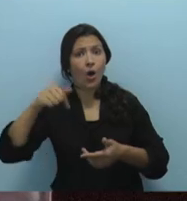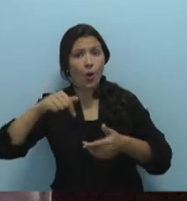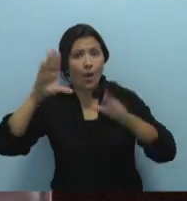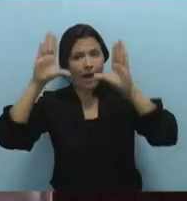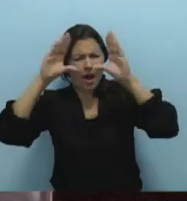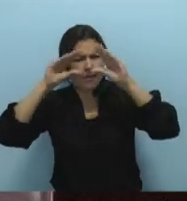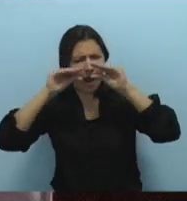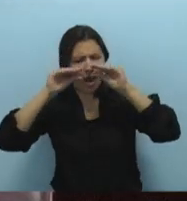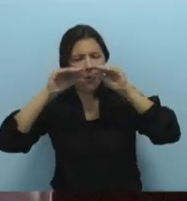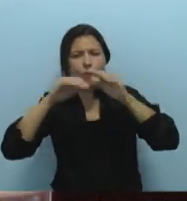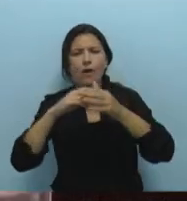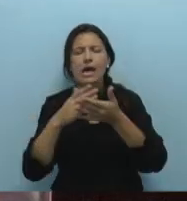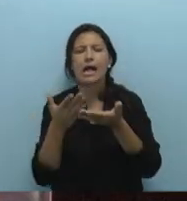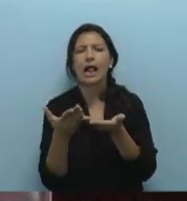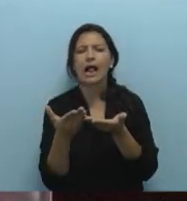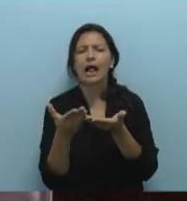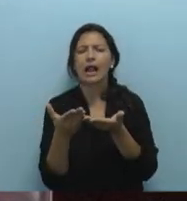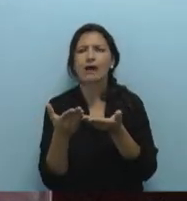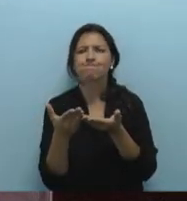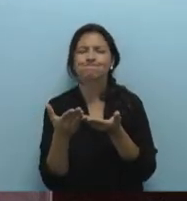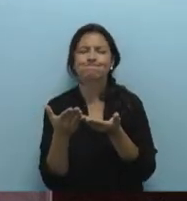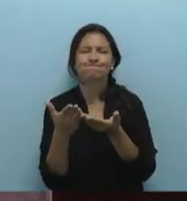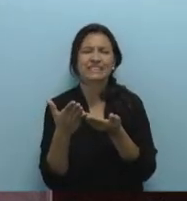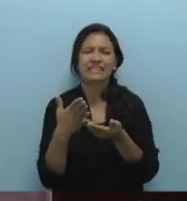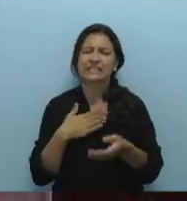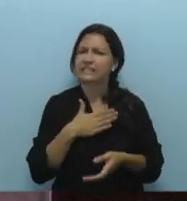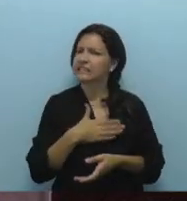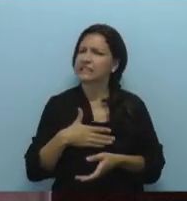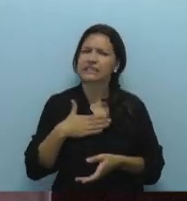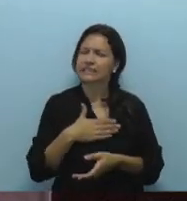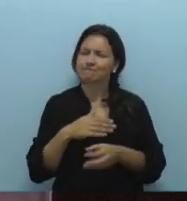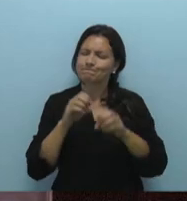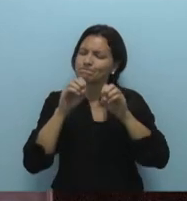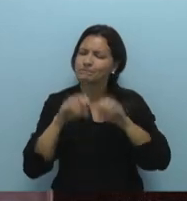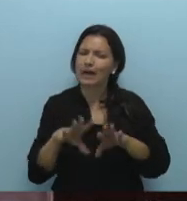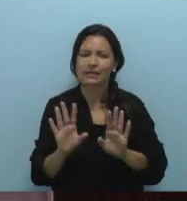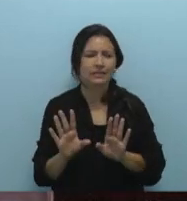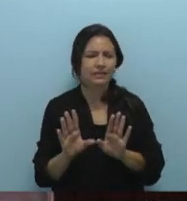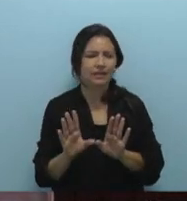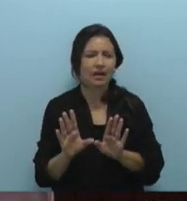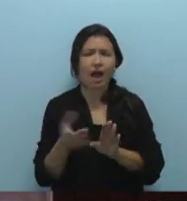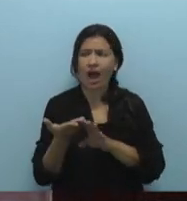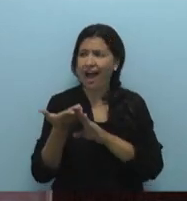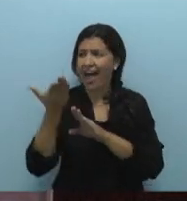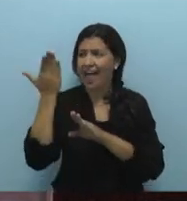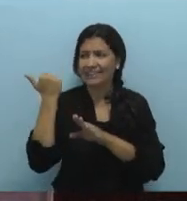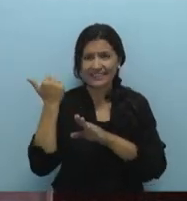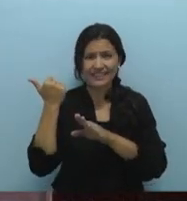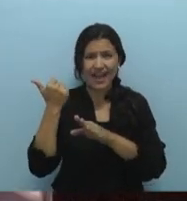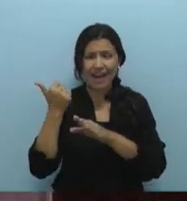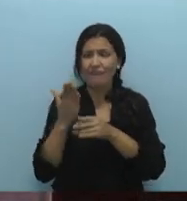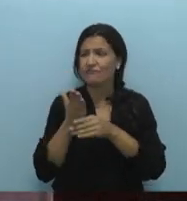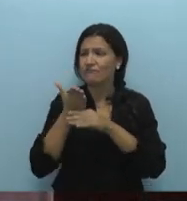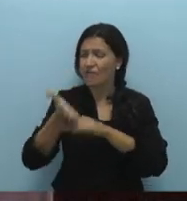después de la multitudinaria marcha, a la que creo que muchos de los que estamos acá asistimos con alegría, con